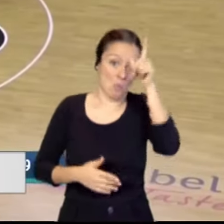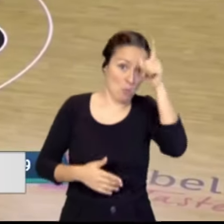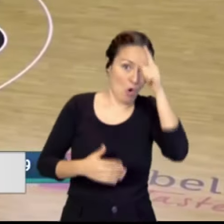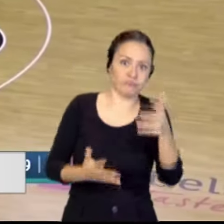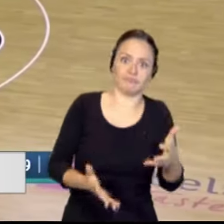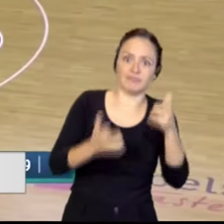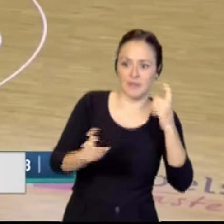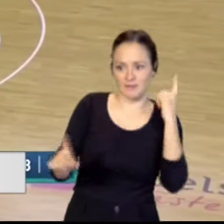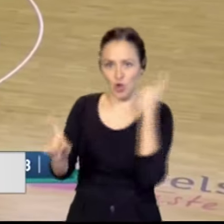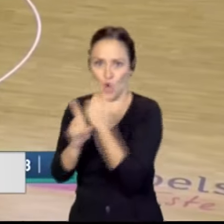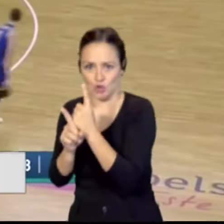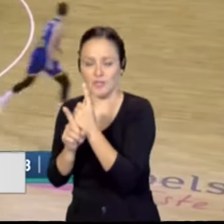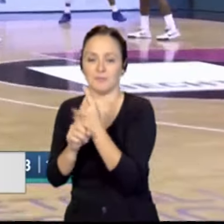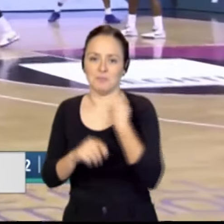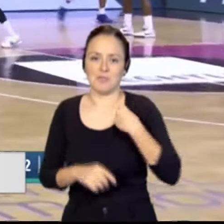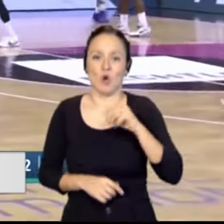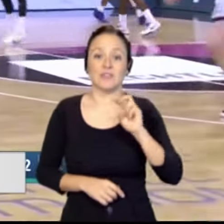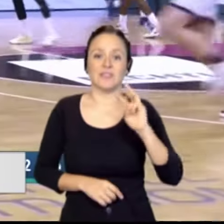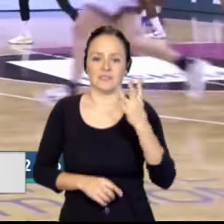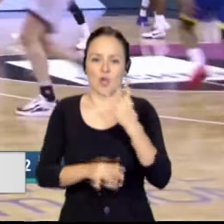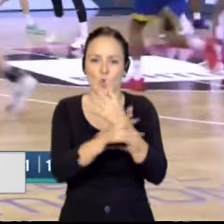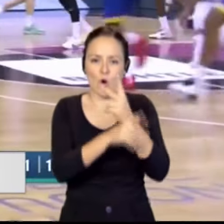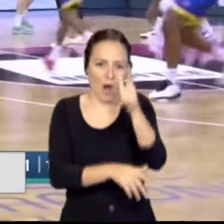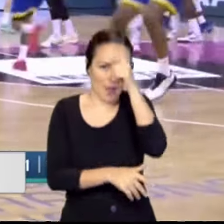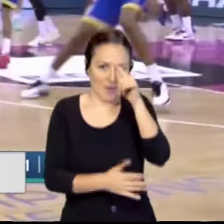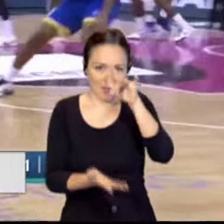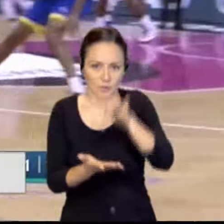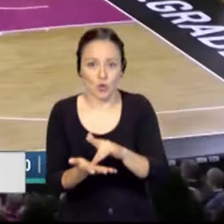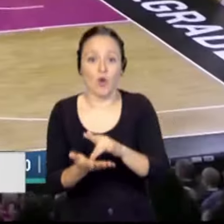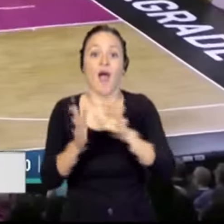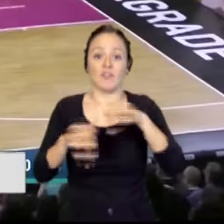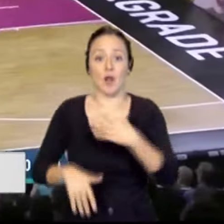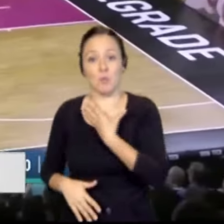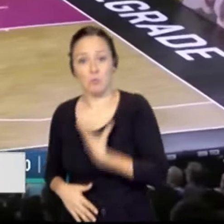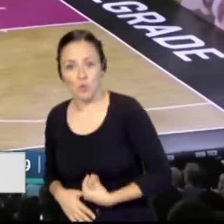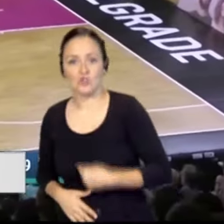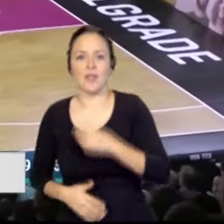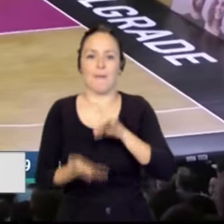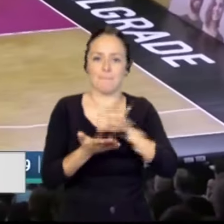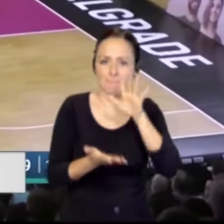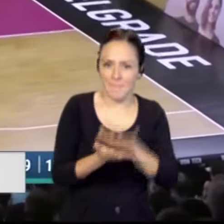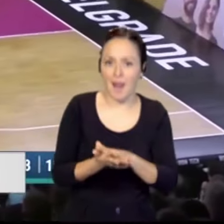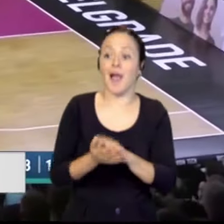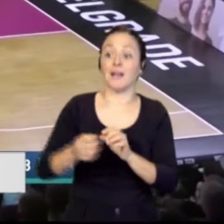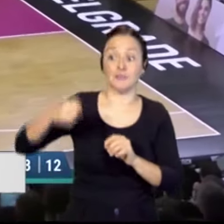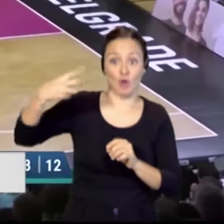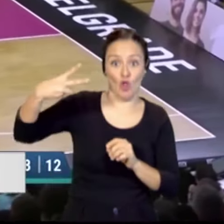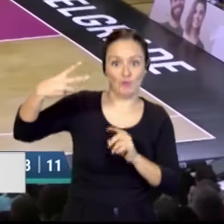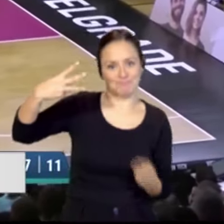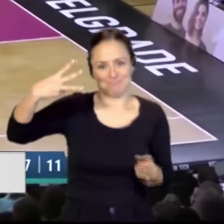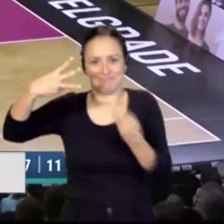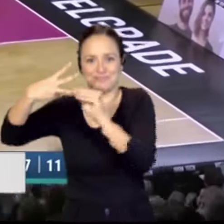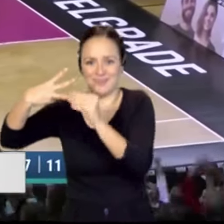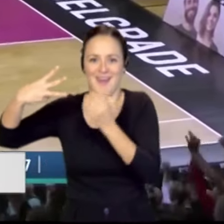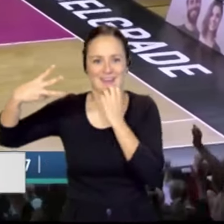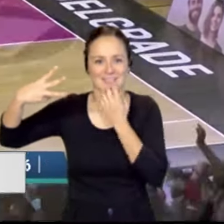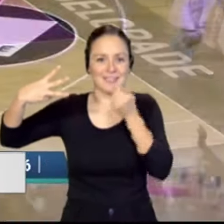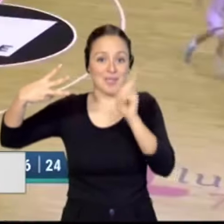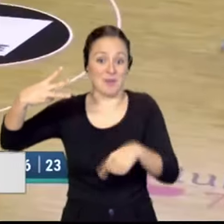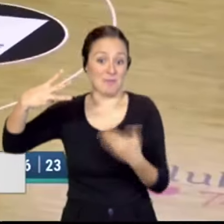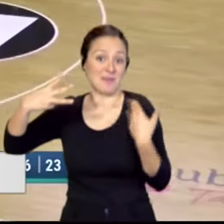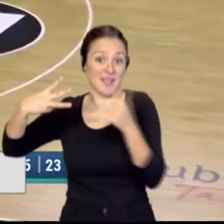celebrado en Alemania Por tanto se une aucán murcia y unicaja de Málaga que ya habían conseguido su billete la semana pasada